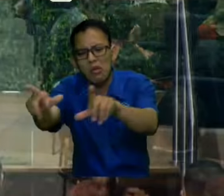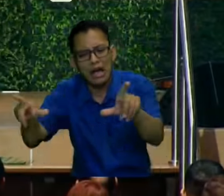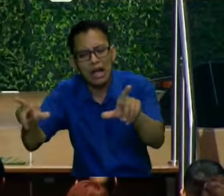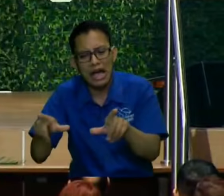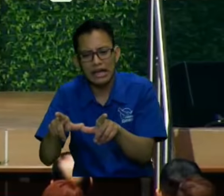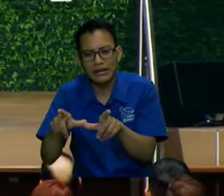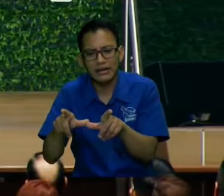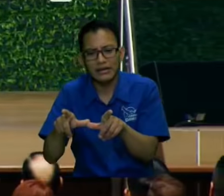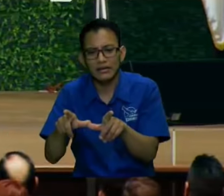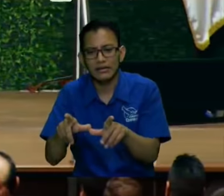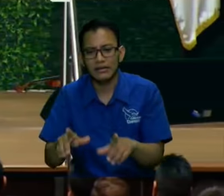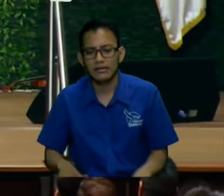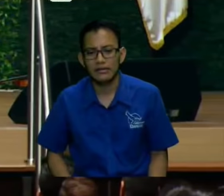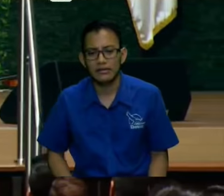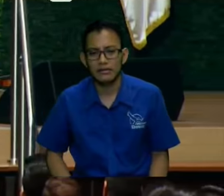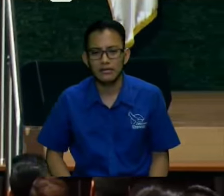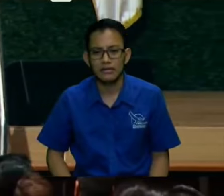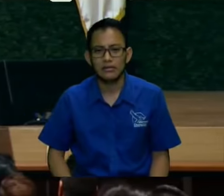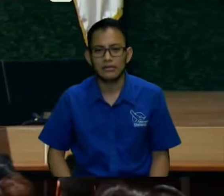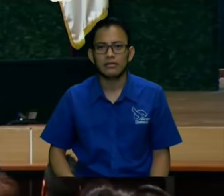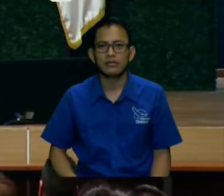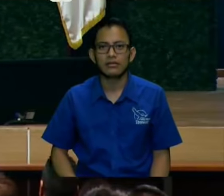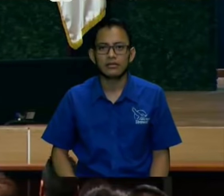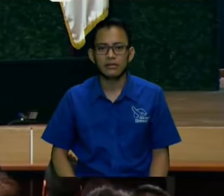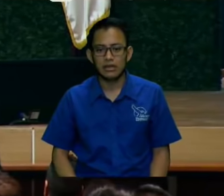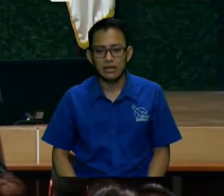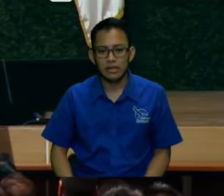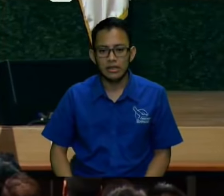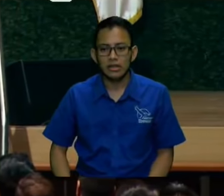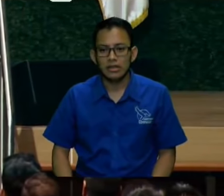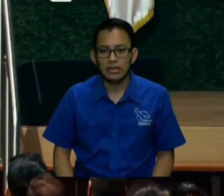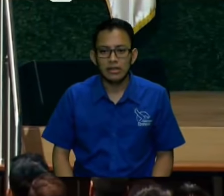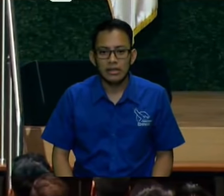en el ambiente de uno es contagiado por el ambiente de uno.